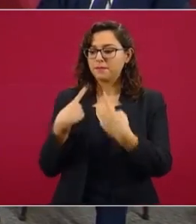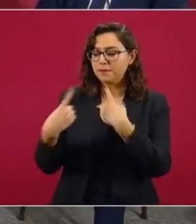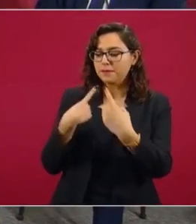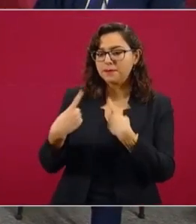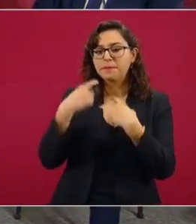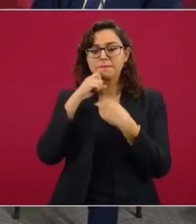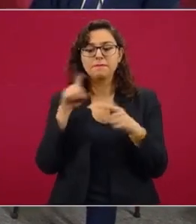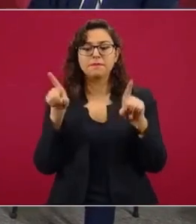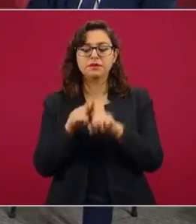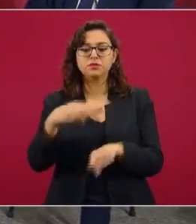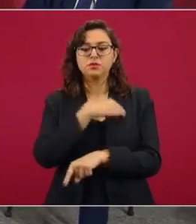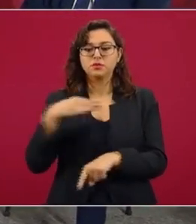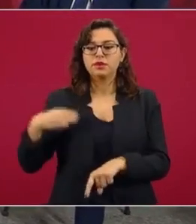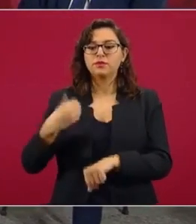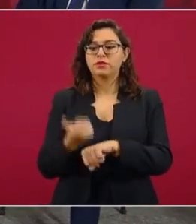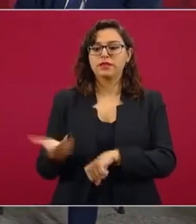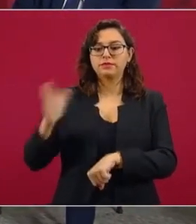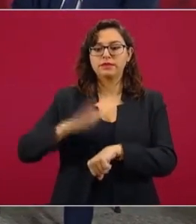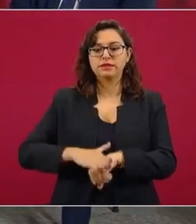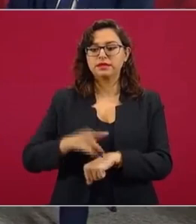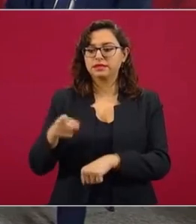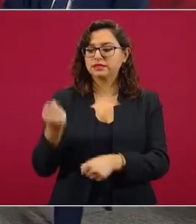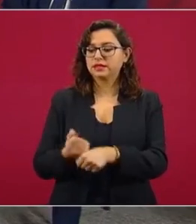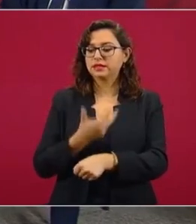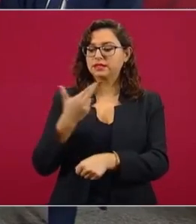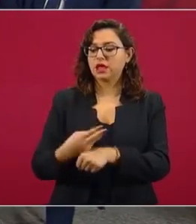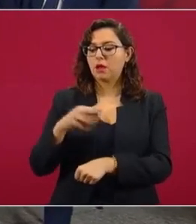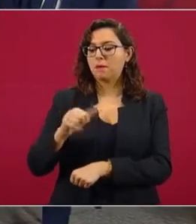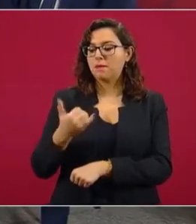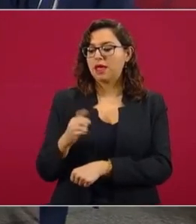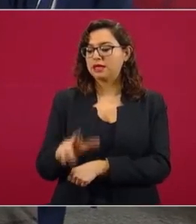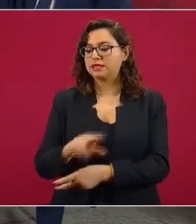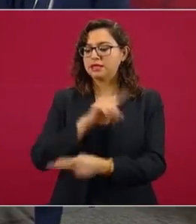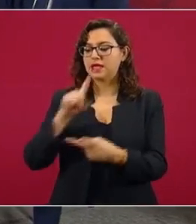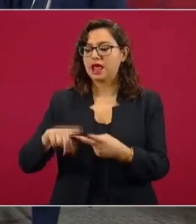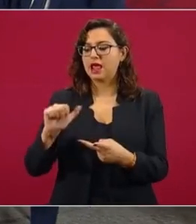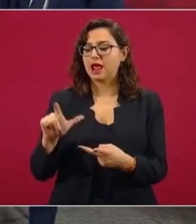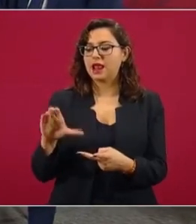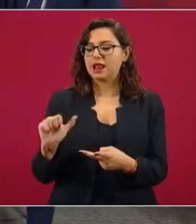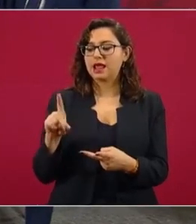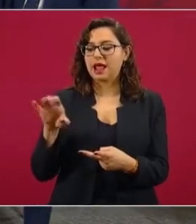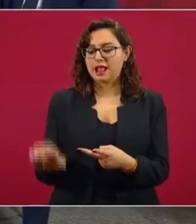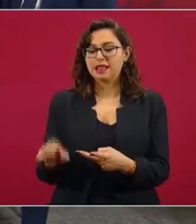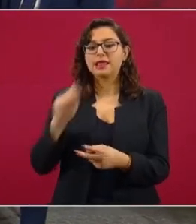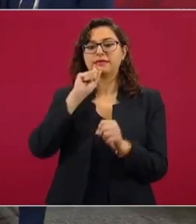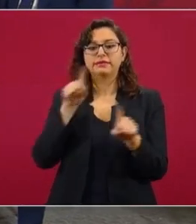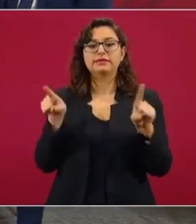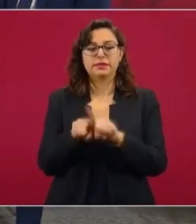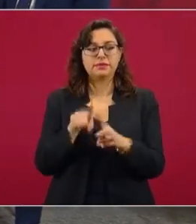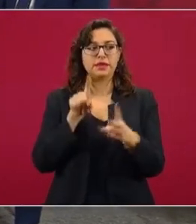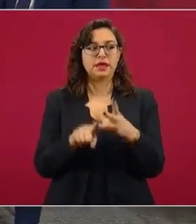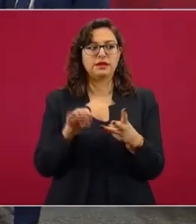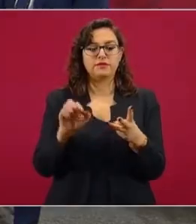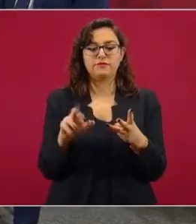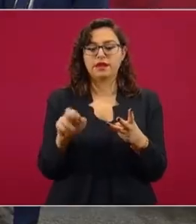Consejo de Administración, el secretario Meyer y la secretaria Alcalde son parte del Consejo, así como Fernando y